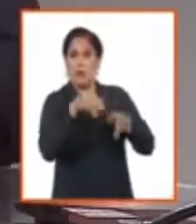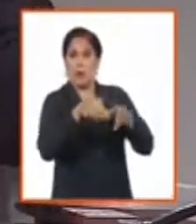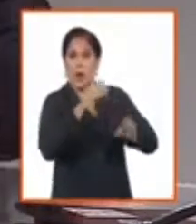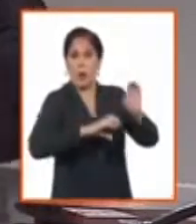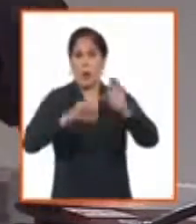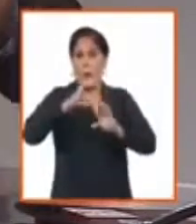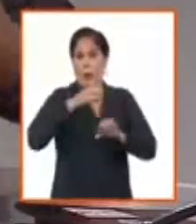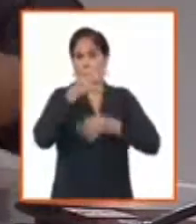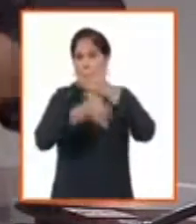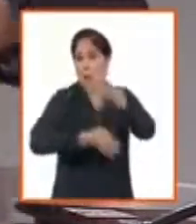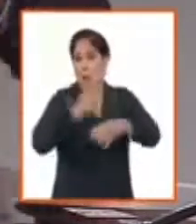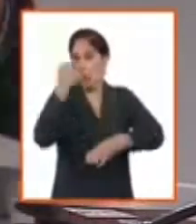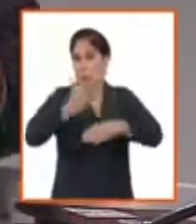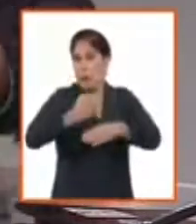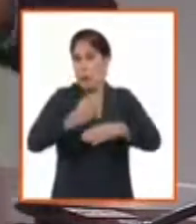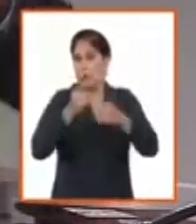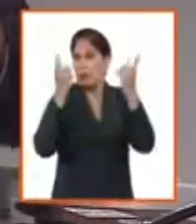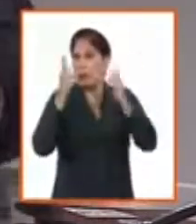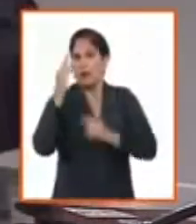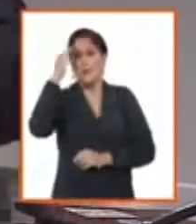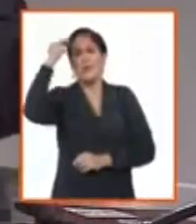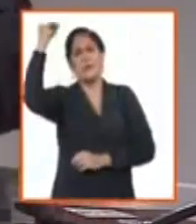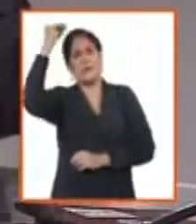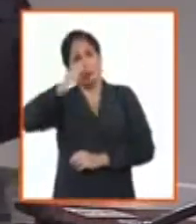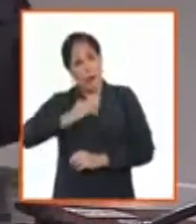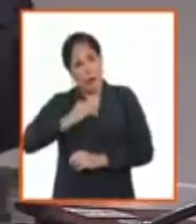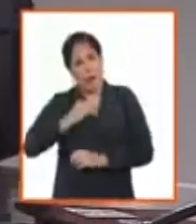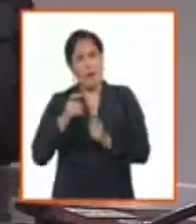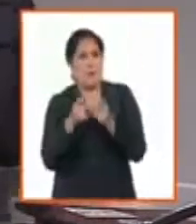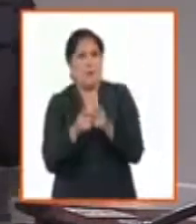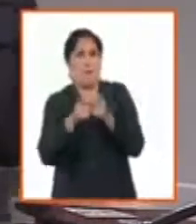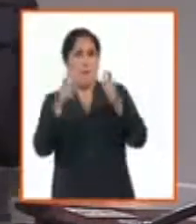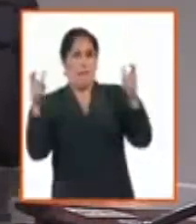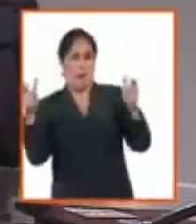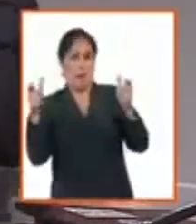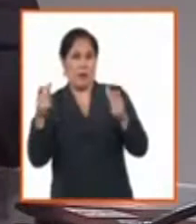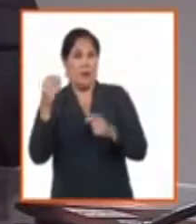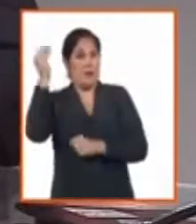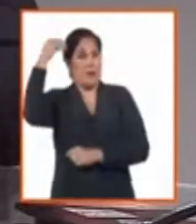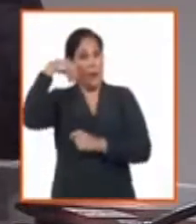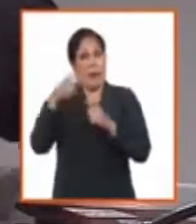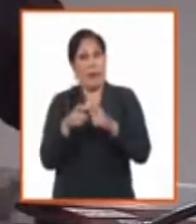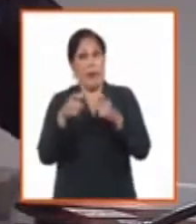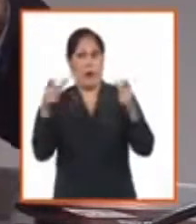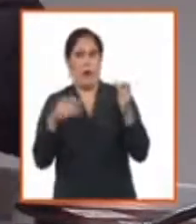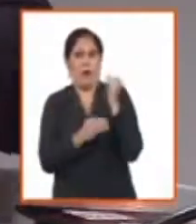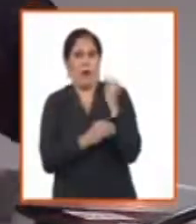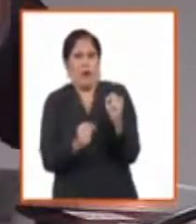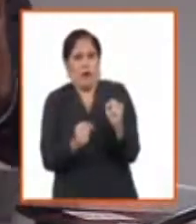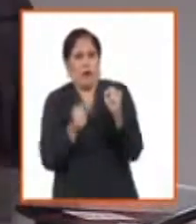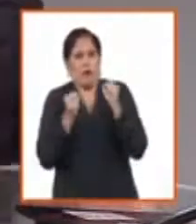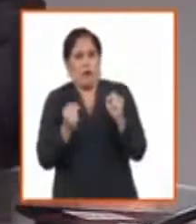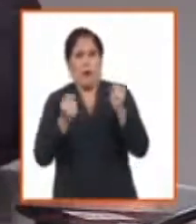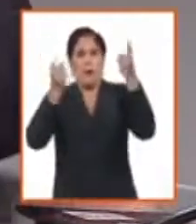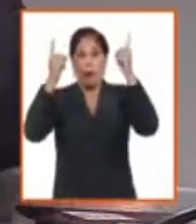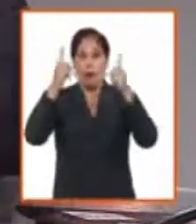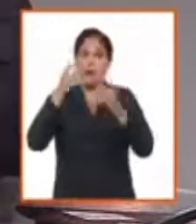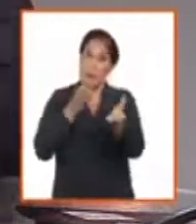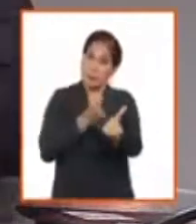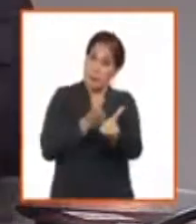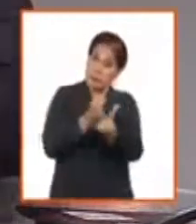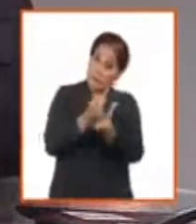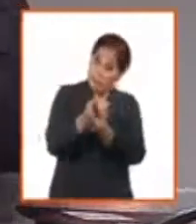del bloqueo y no hablar de la política que por lo general lo que quiere vamos a decir afianzar o no sé mantener